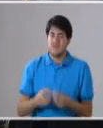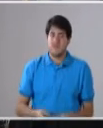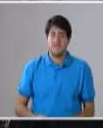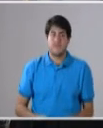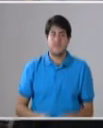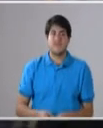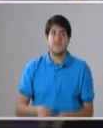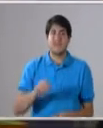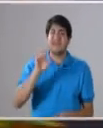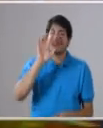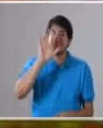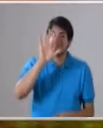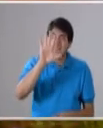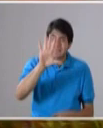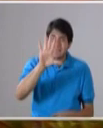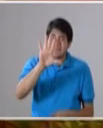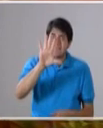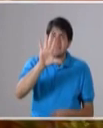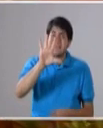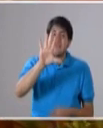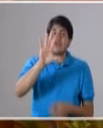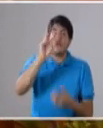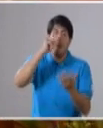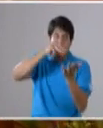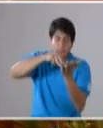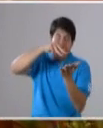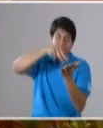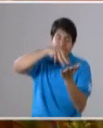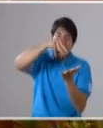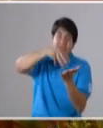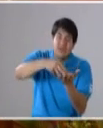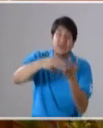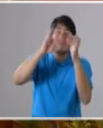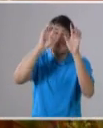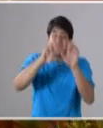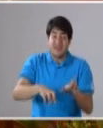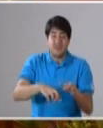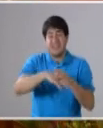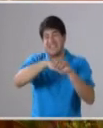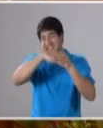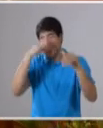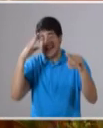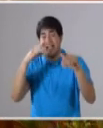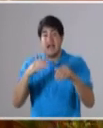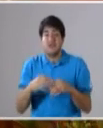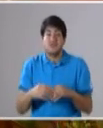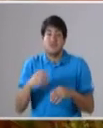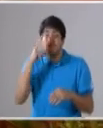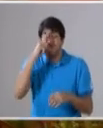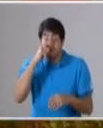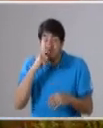Y 5 millones desplazados, sin hogar.